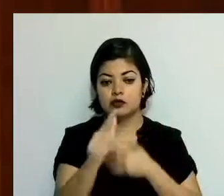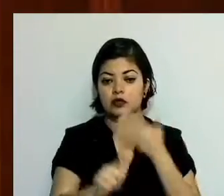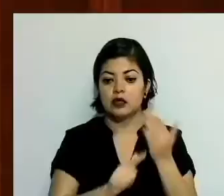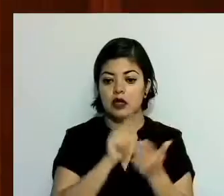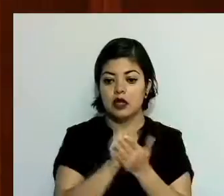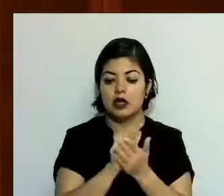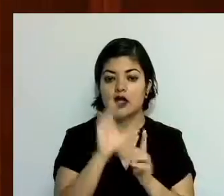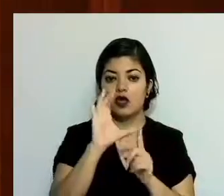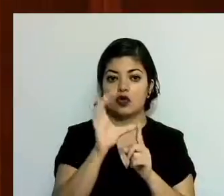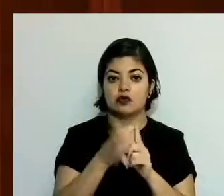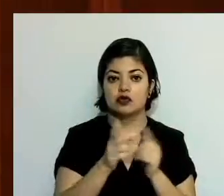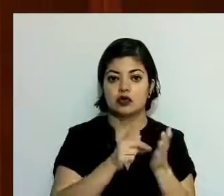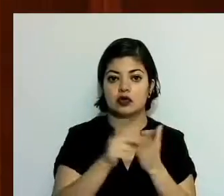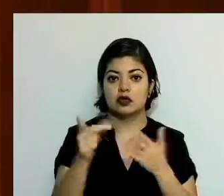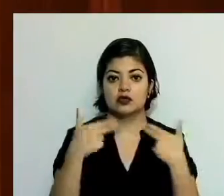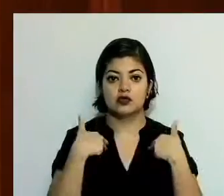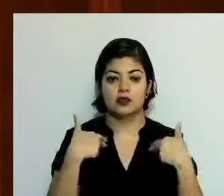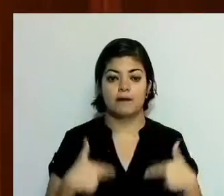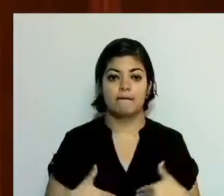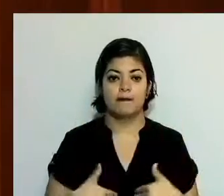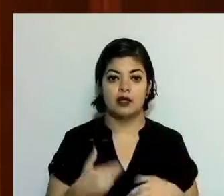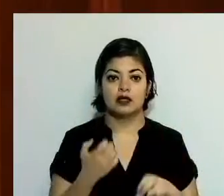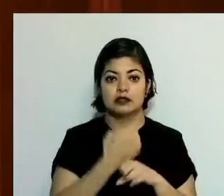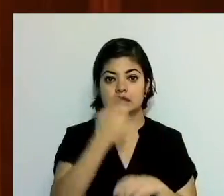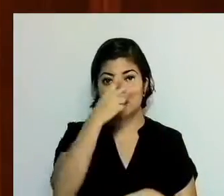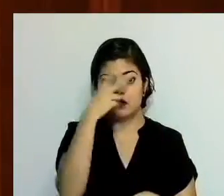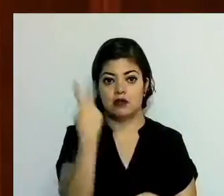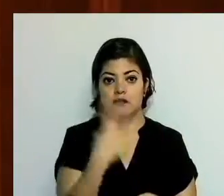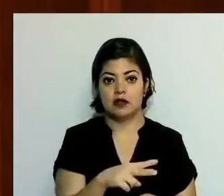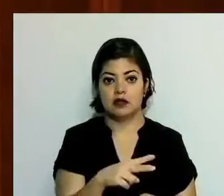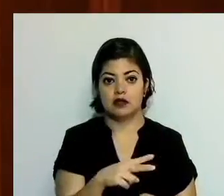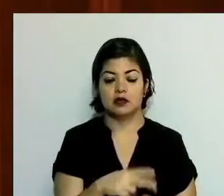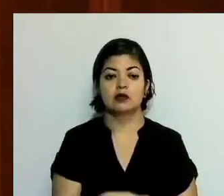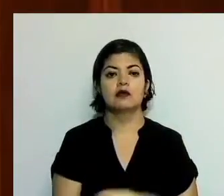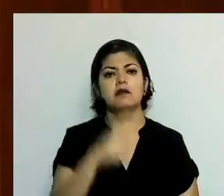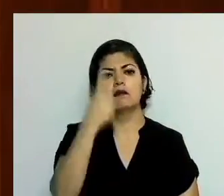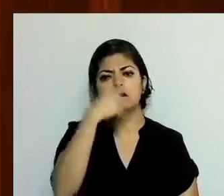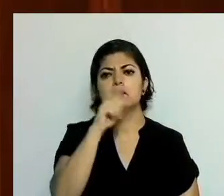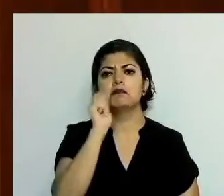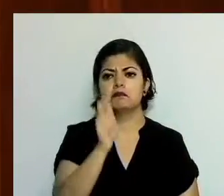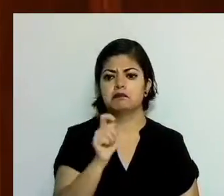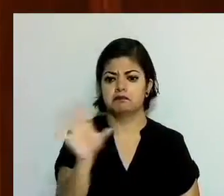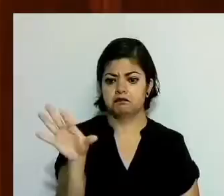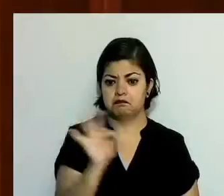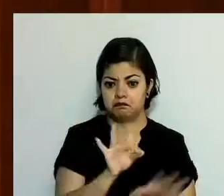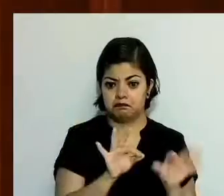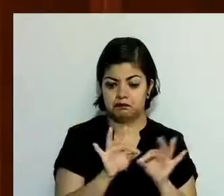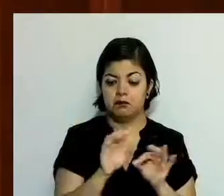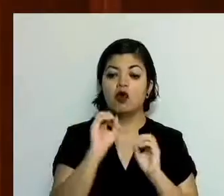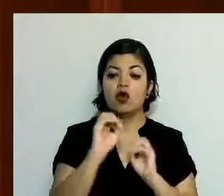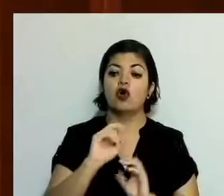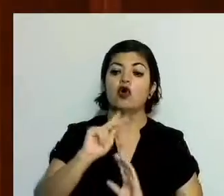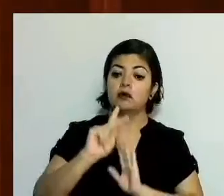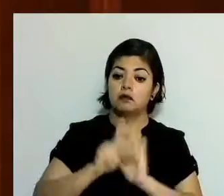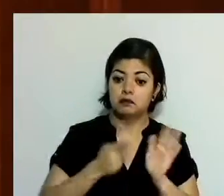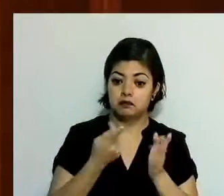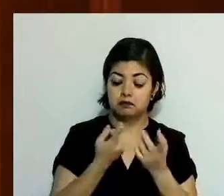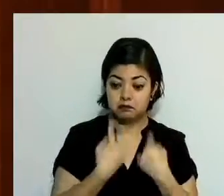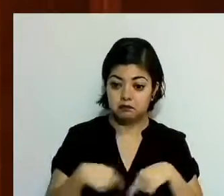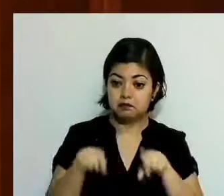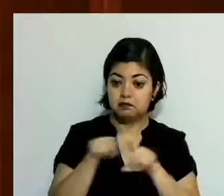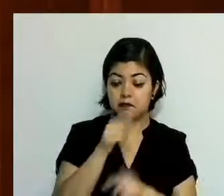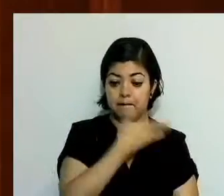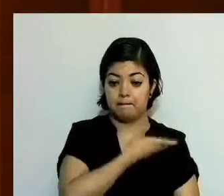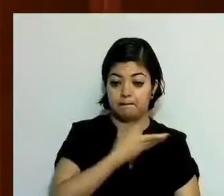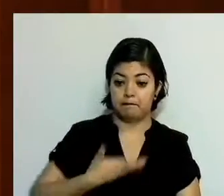Comisión de Derechos Humanos del Estado de México para elegir o reelegir a la o al presidente de la Comisión